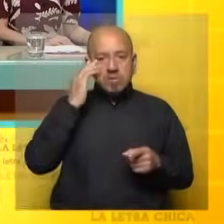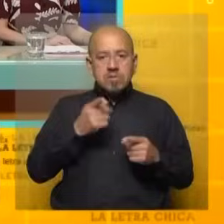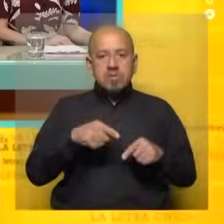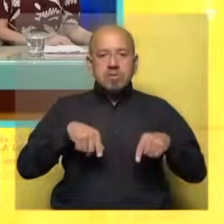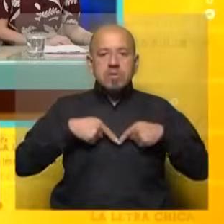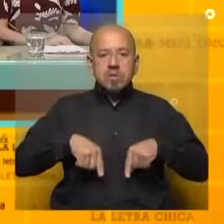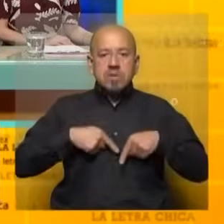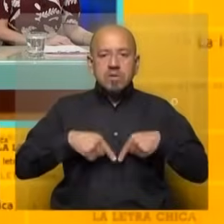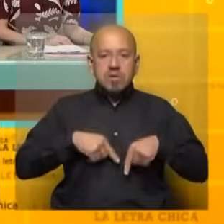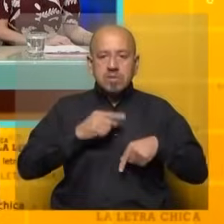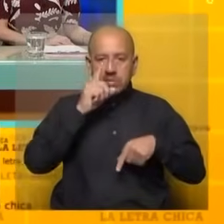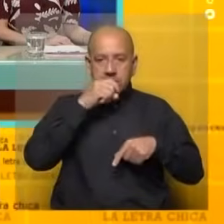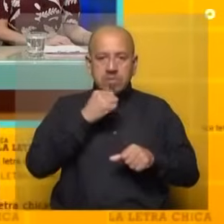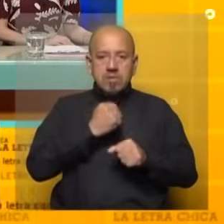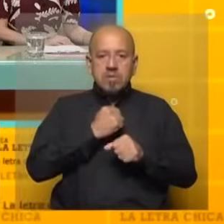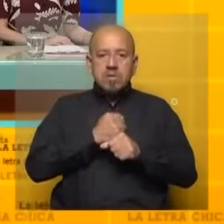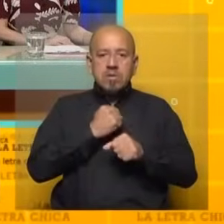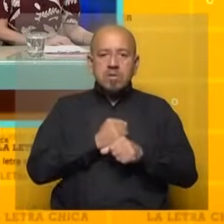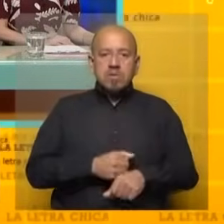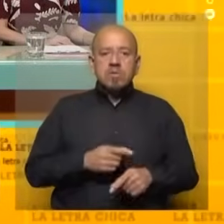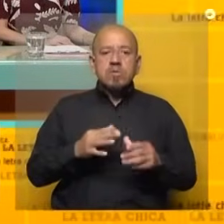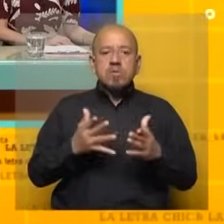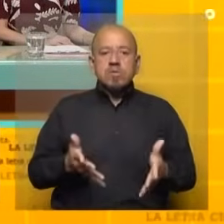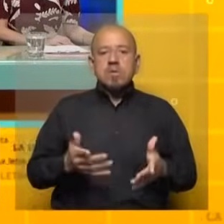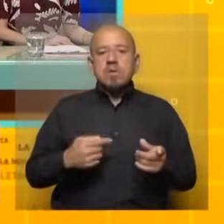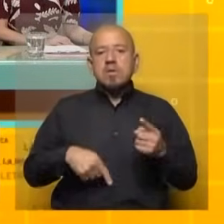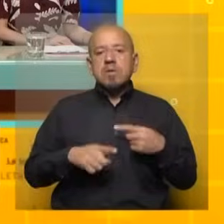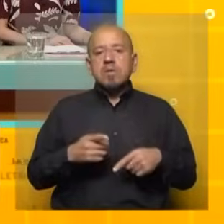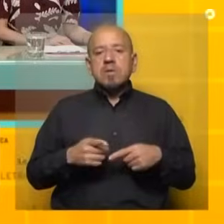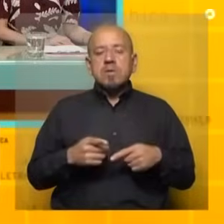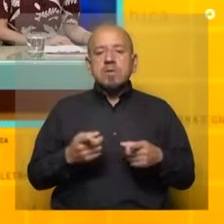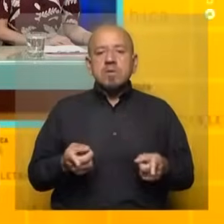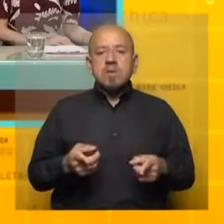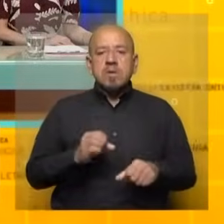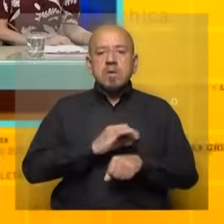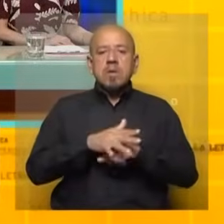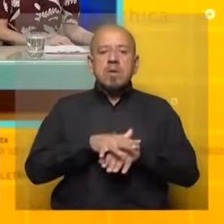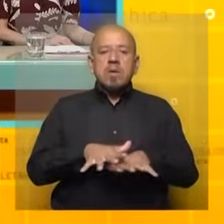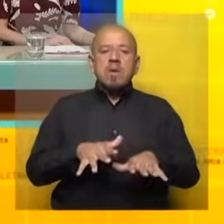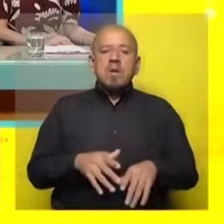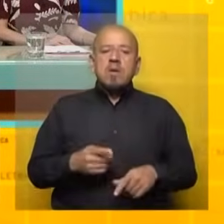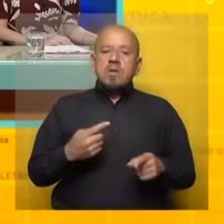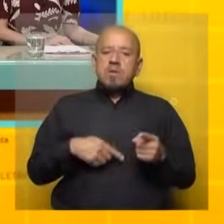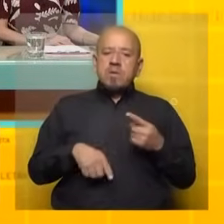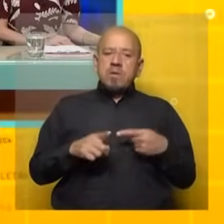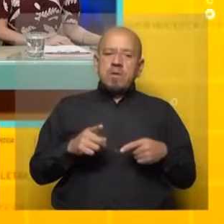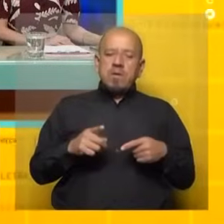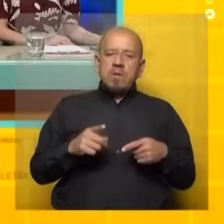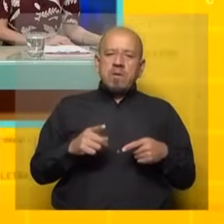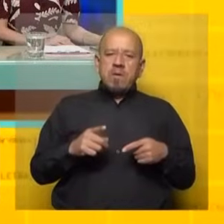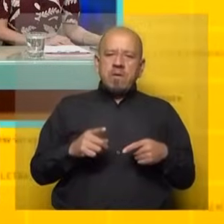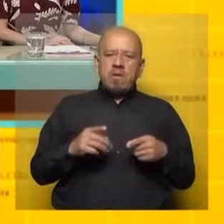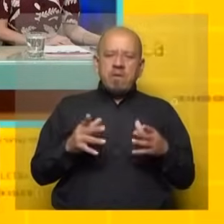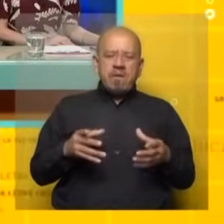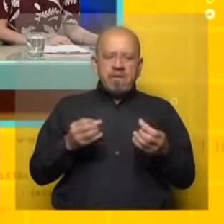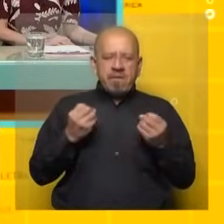intendenta y trabajamos muchísimo con el sector para ayudarlo a sostenerse durante la pandemia. Entonces, esto,